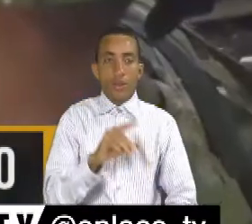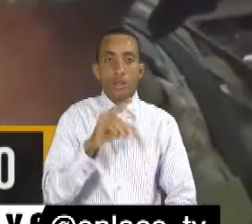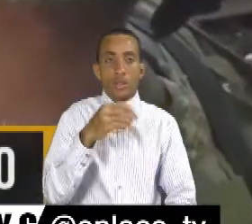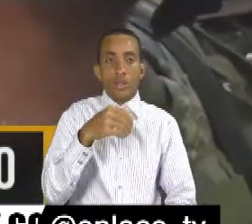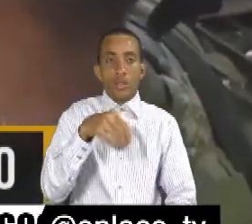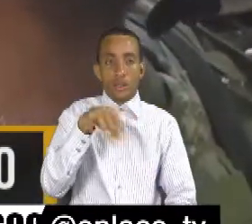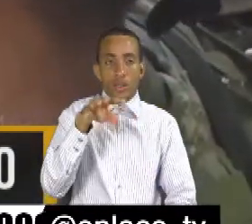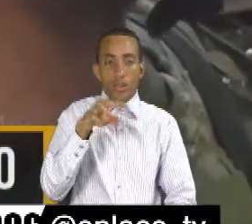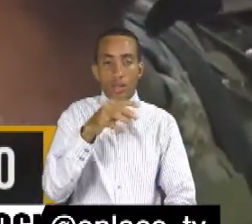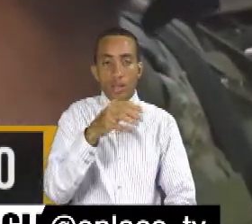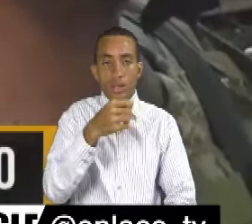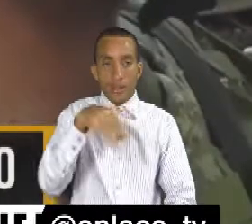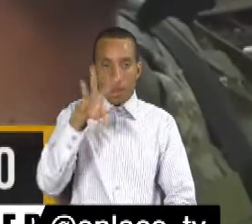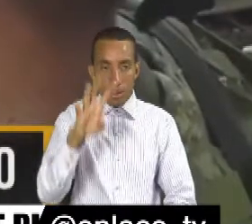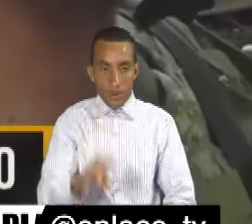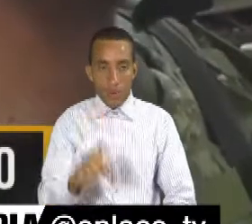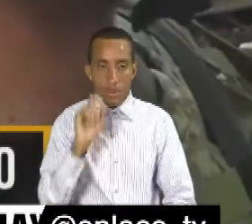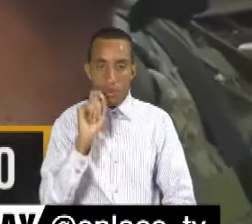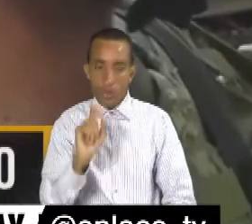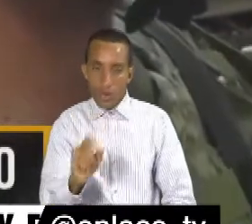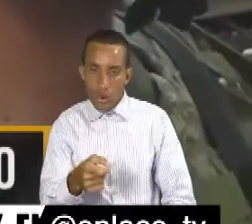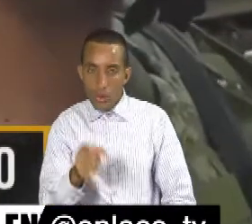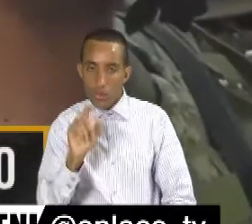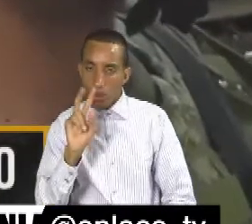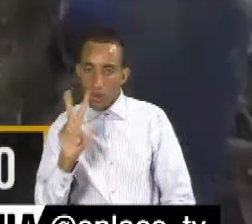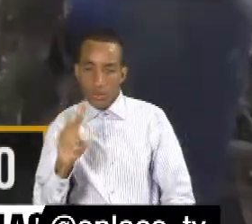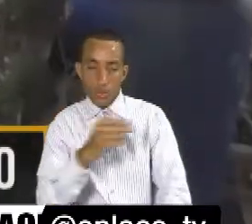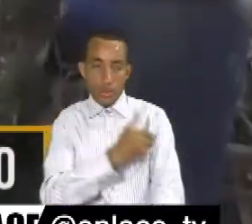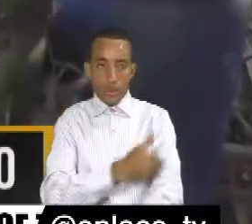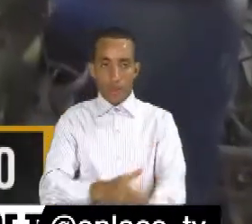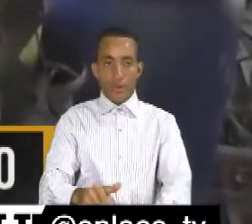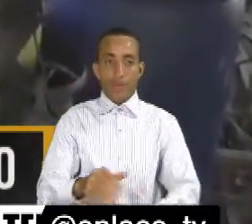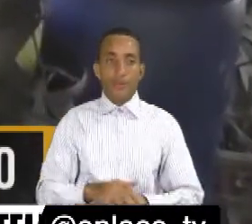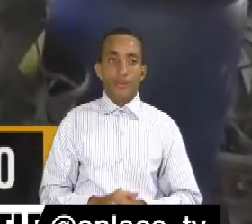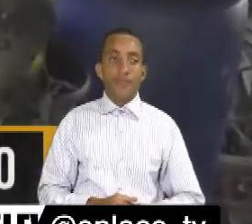pesos, afectando notablemente las finanzas de la organización.